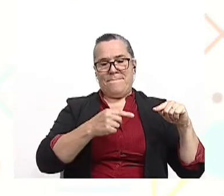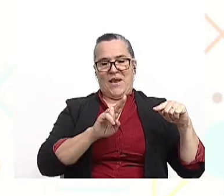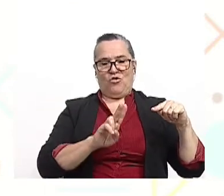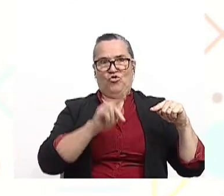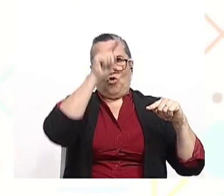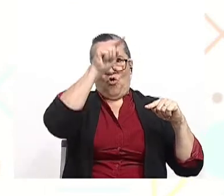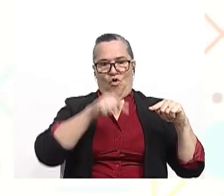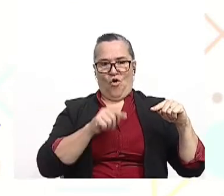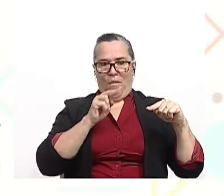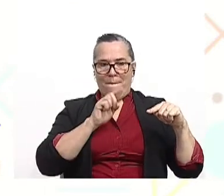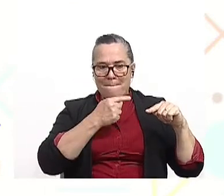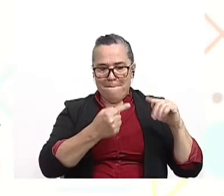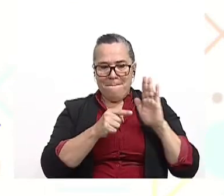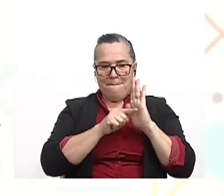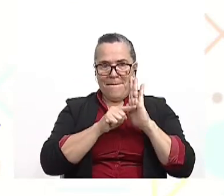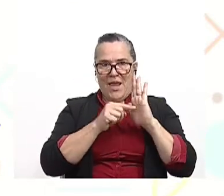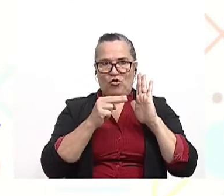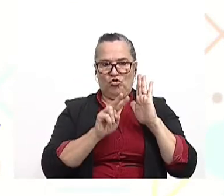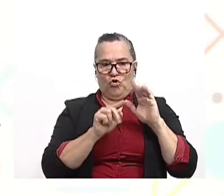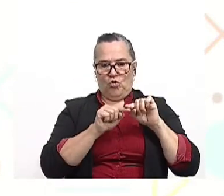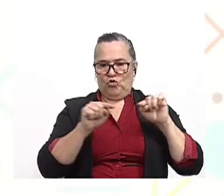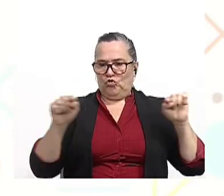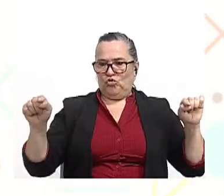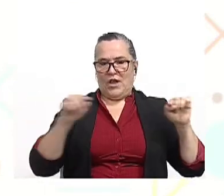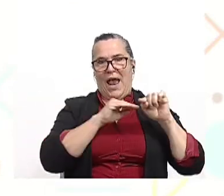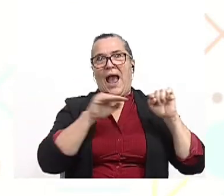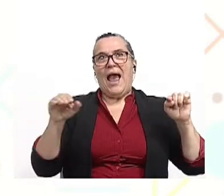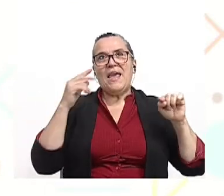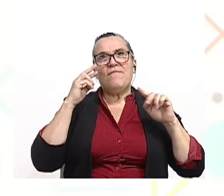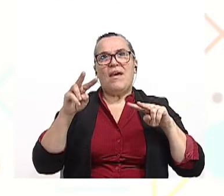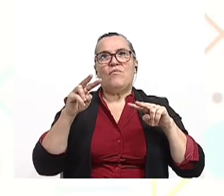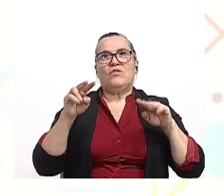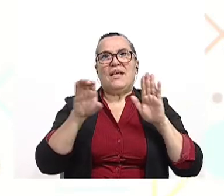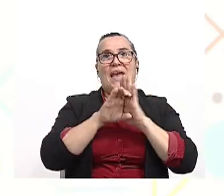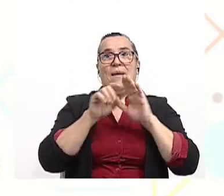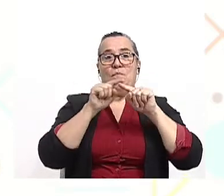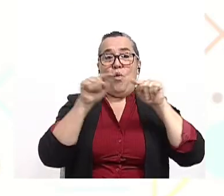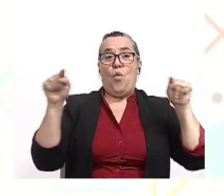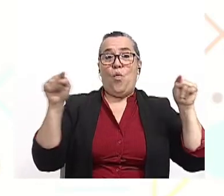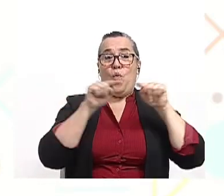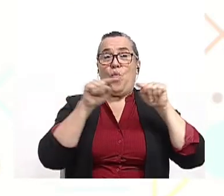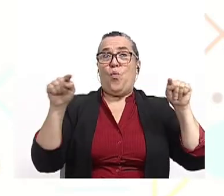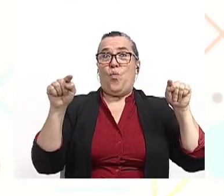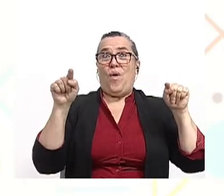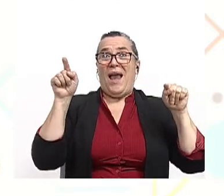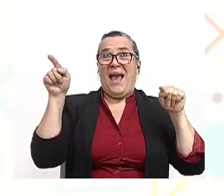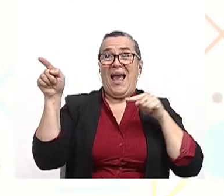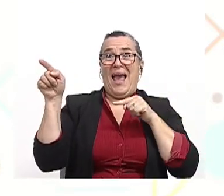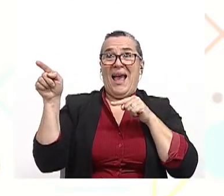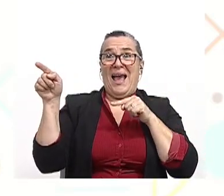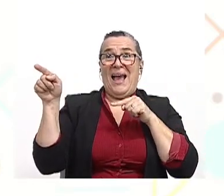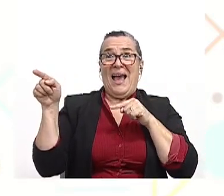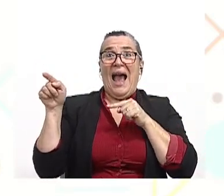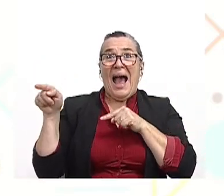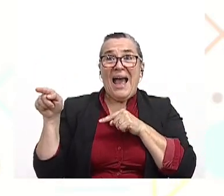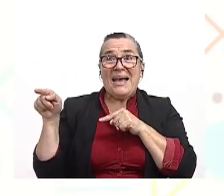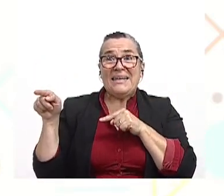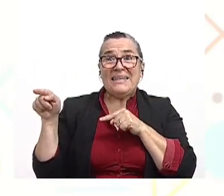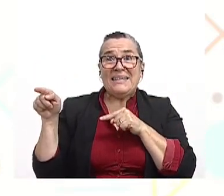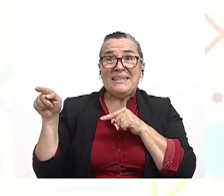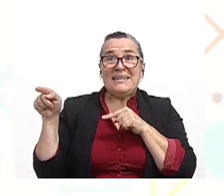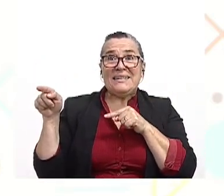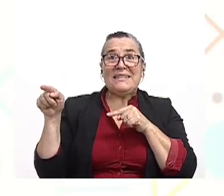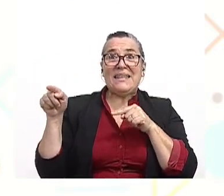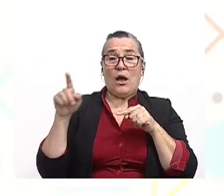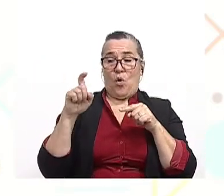así sucesivamente podemos ir viendo cada una de ellas. Por ejemplo, observen esta otra, que cuando la recta coincide con